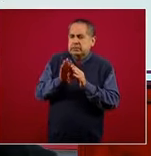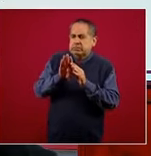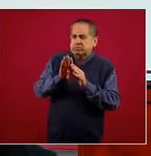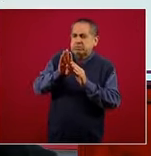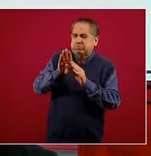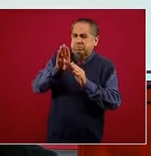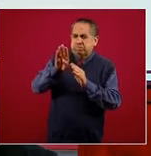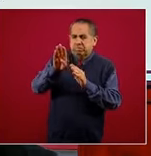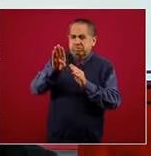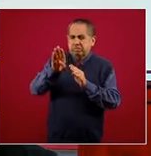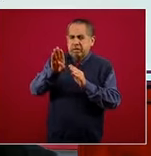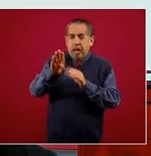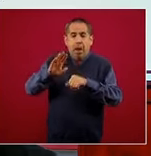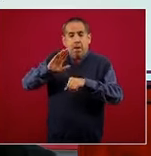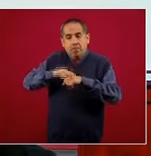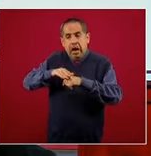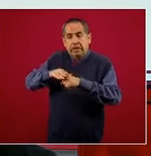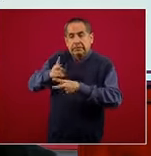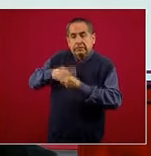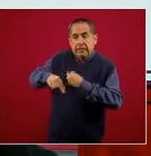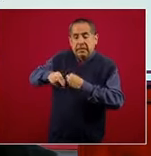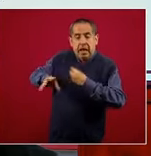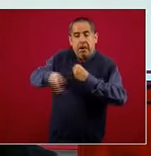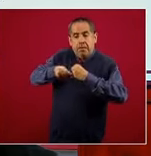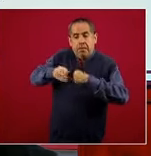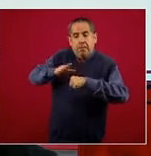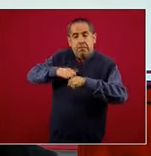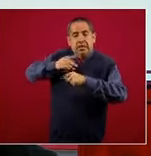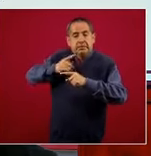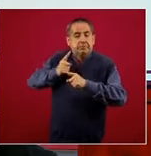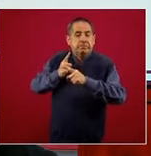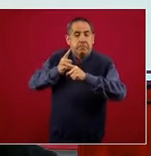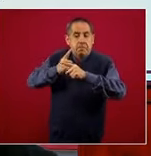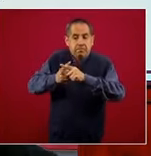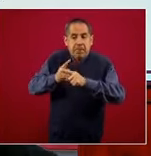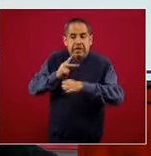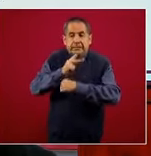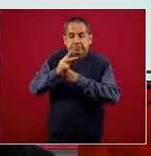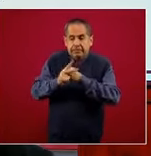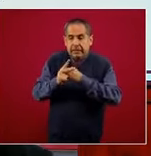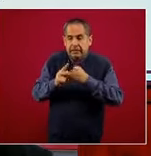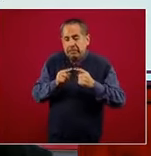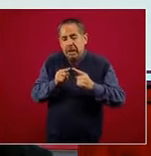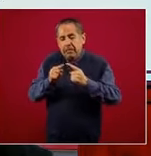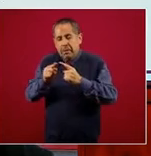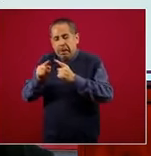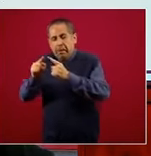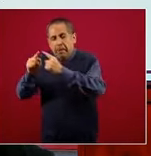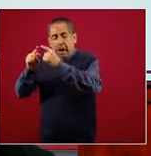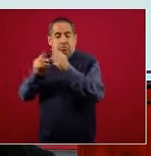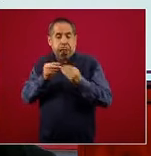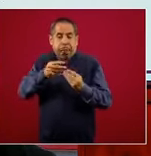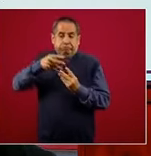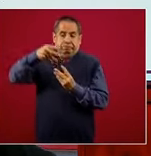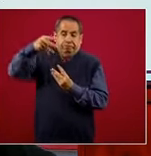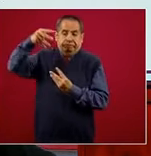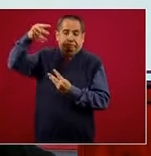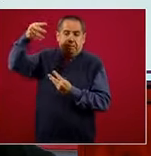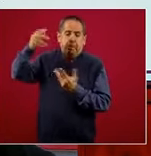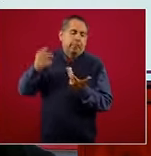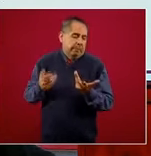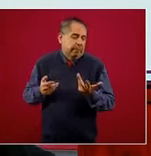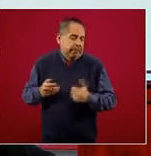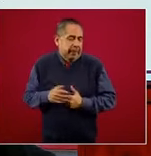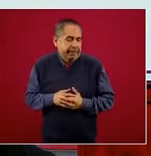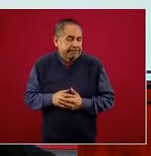ascendente y empiezan a sumarse algunos otros de los países. Si nos vamos a los últimos días, es decir, lo más